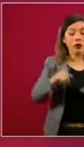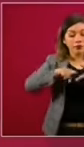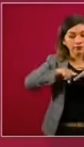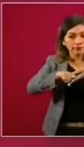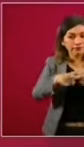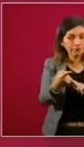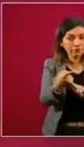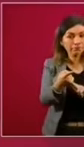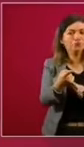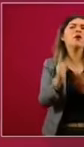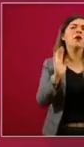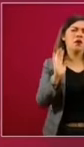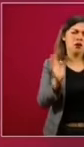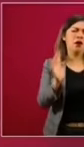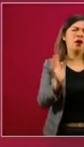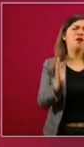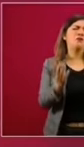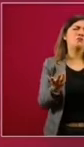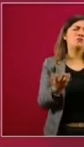aunque ya